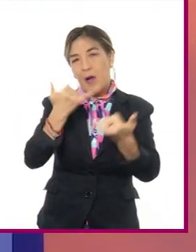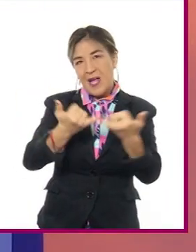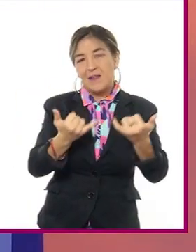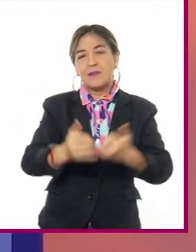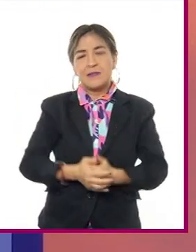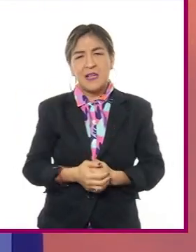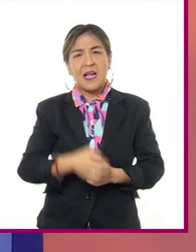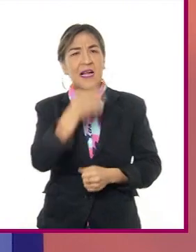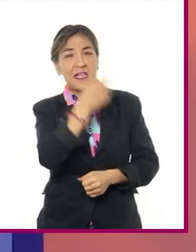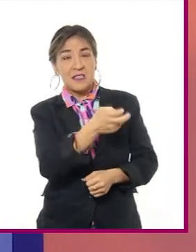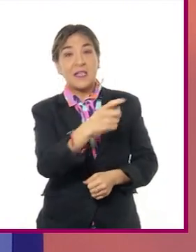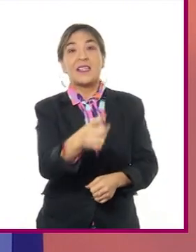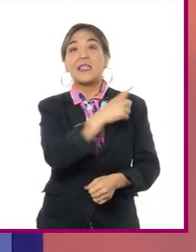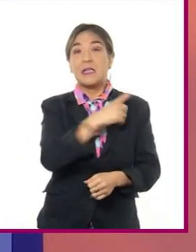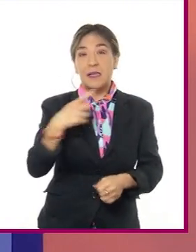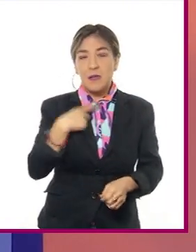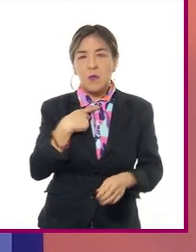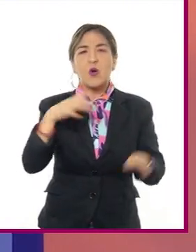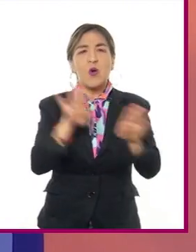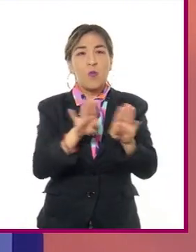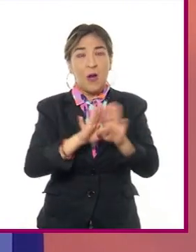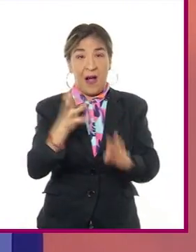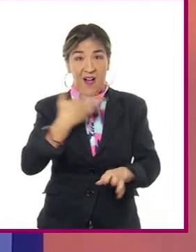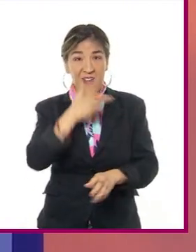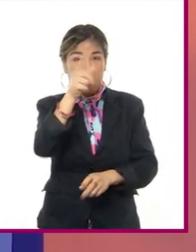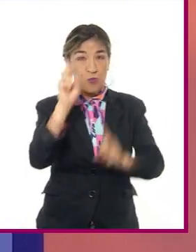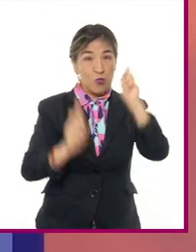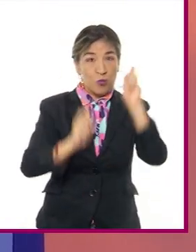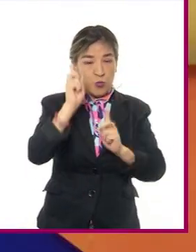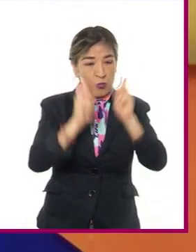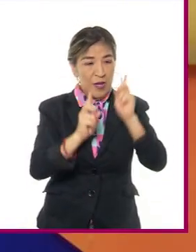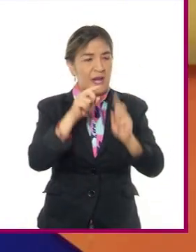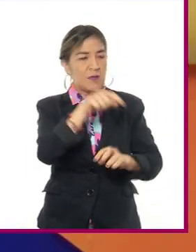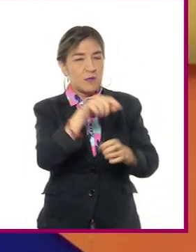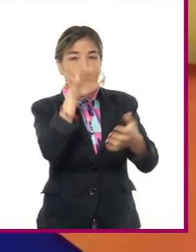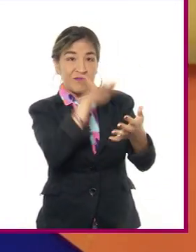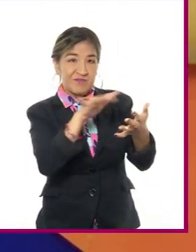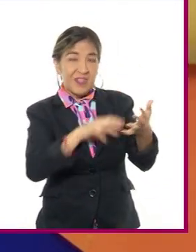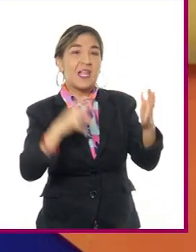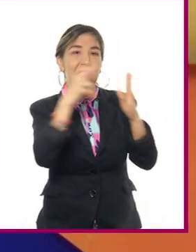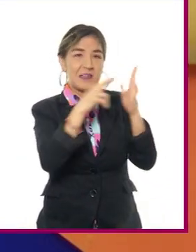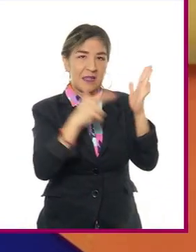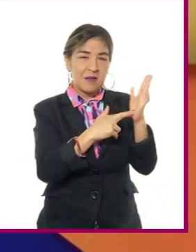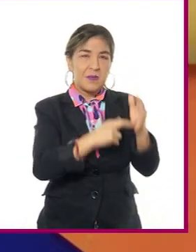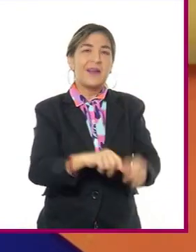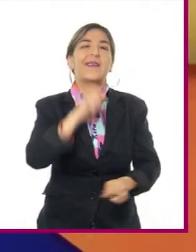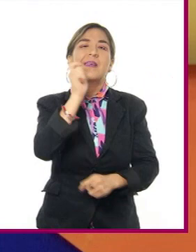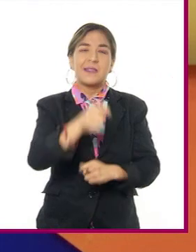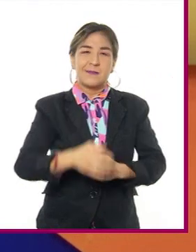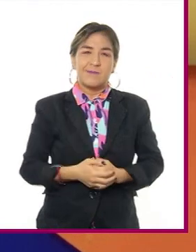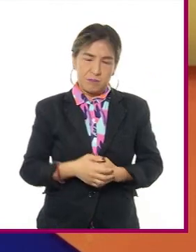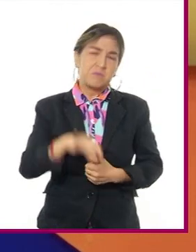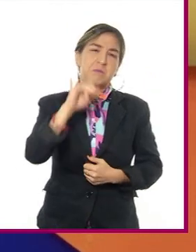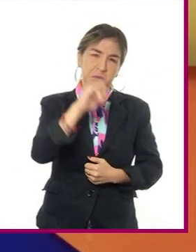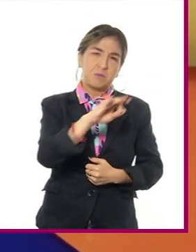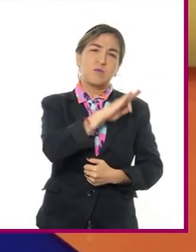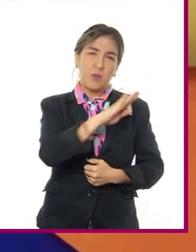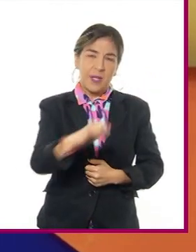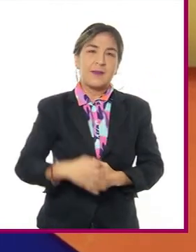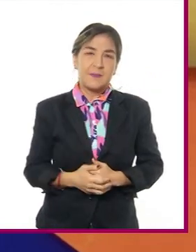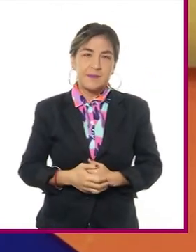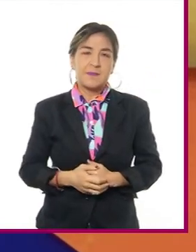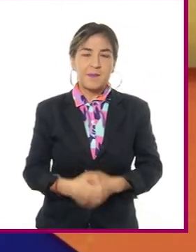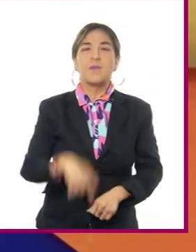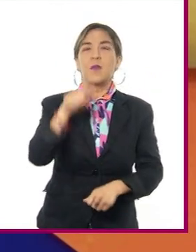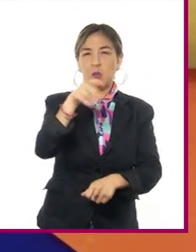quiere decir que debemos resolver nuestras dudas al leer el reglamento? Todo indica que sí. Te propongo